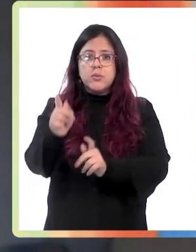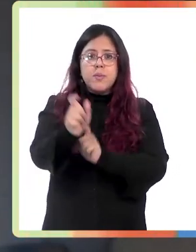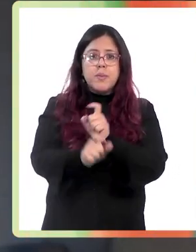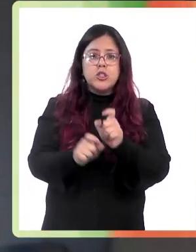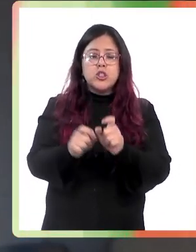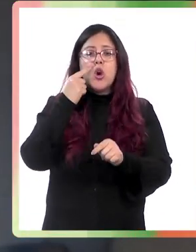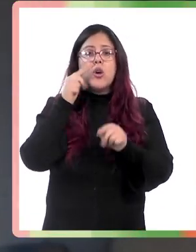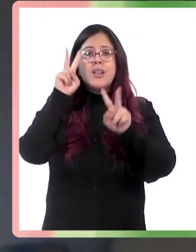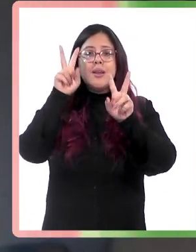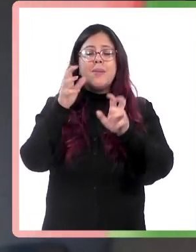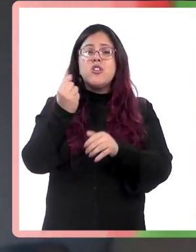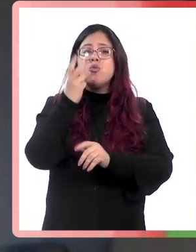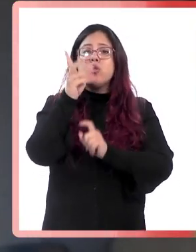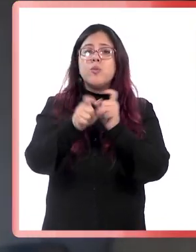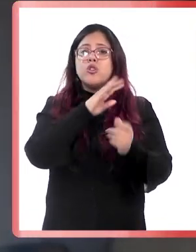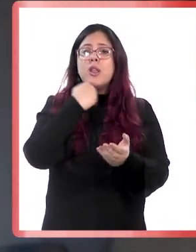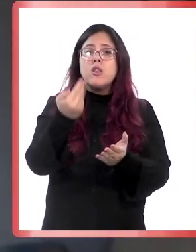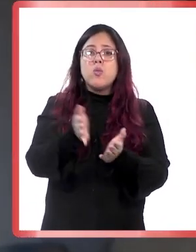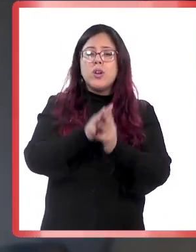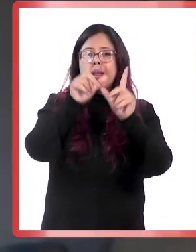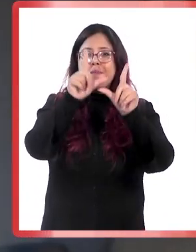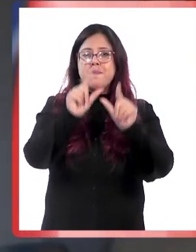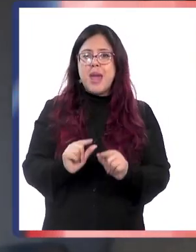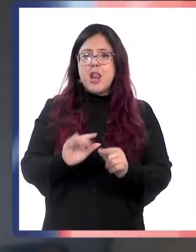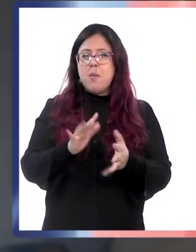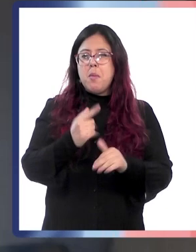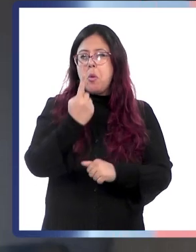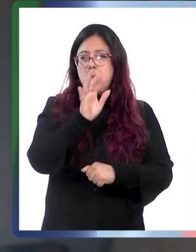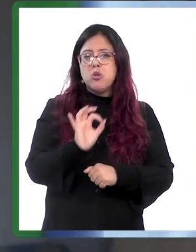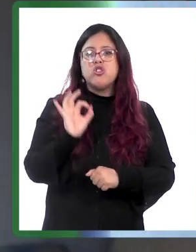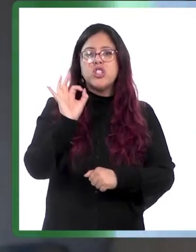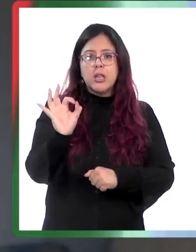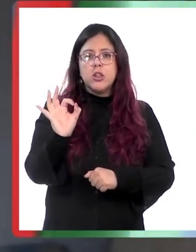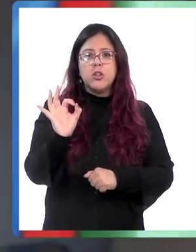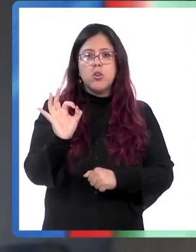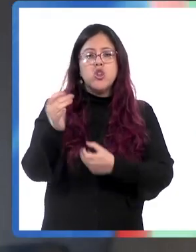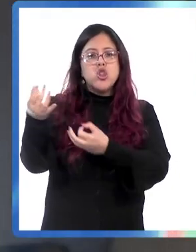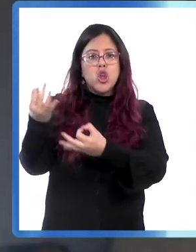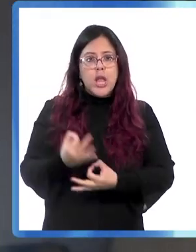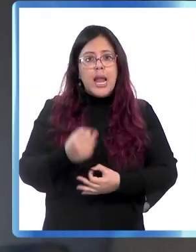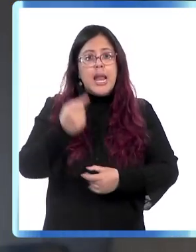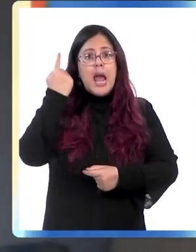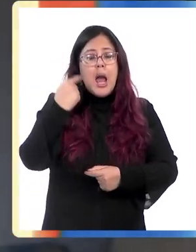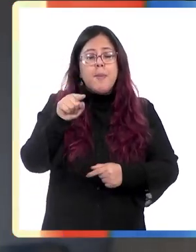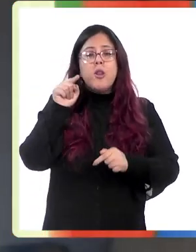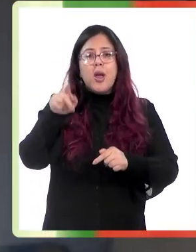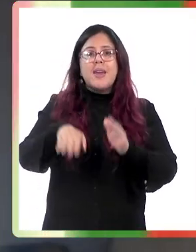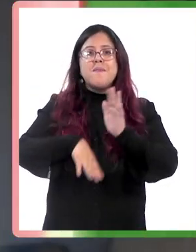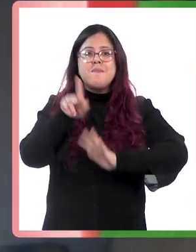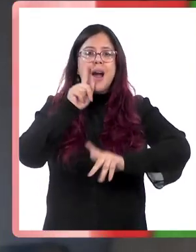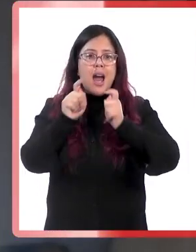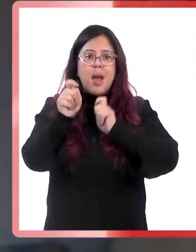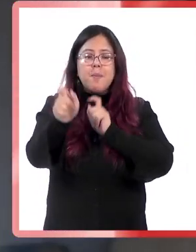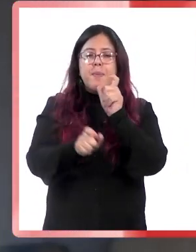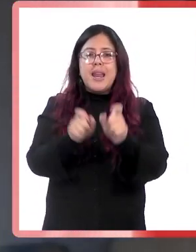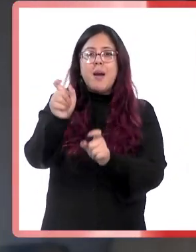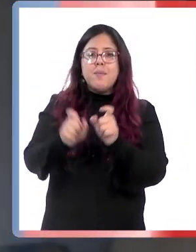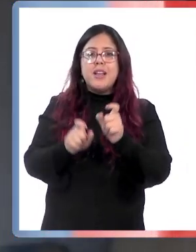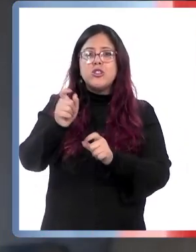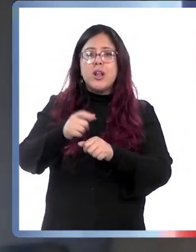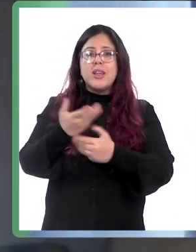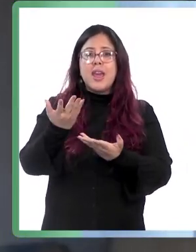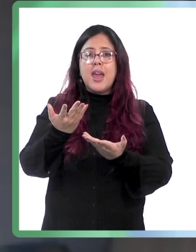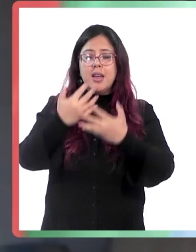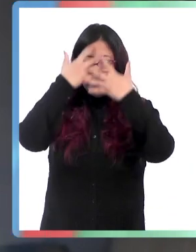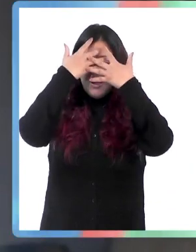la mortalidad igual era baja, como alrededor del 1%, pero siempre es más riesgoso para personas que tienen el